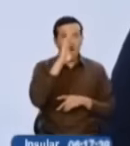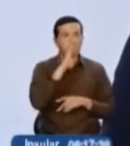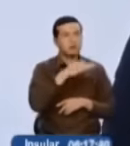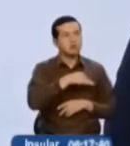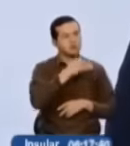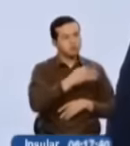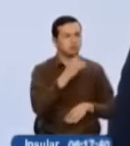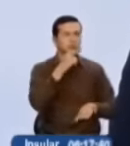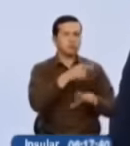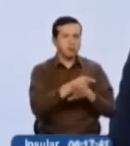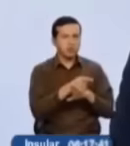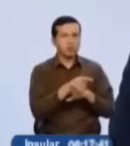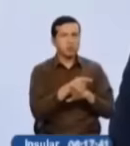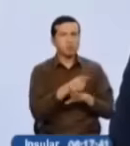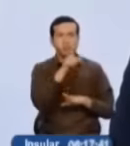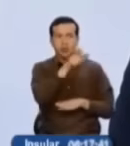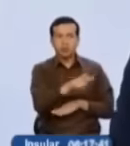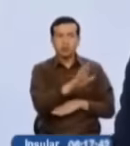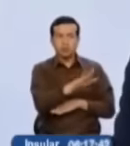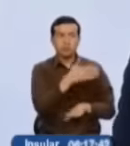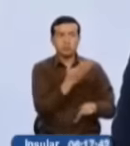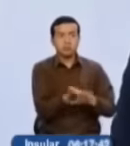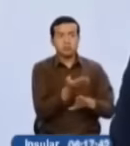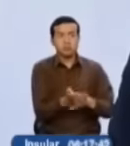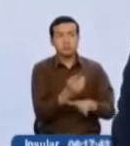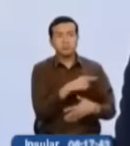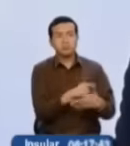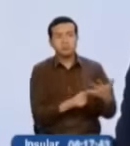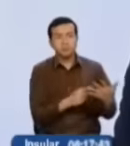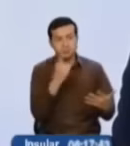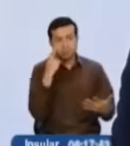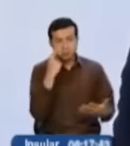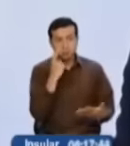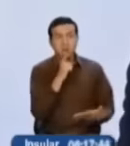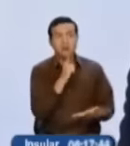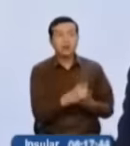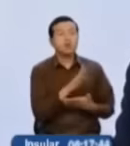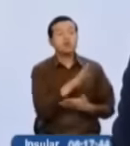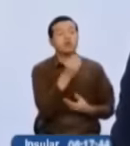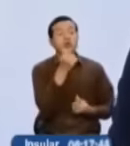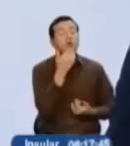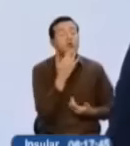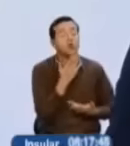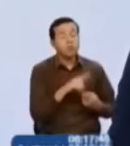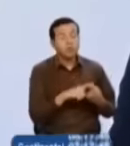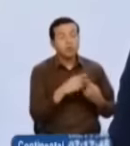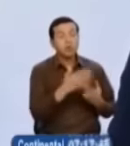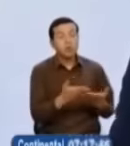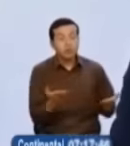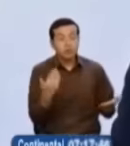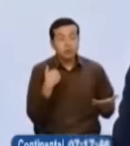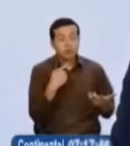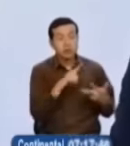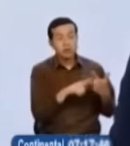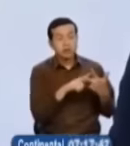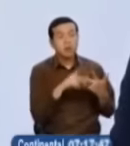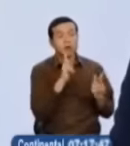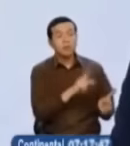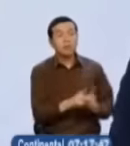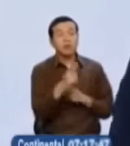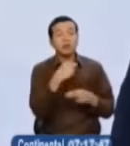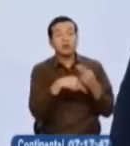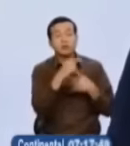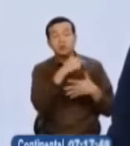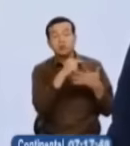de exigir incluso que el cliente presente información o compruebe de dónde vienen sus ingresos, si tiene bienes, que tenga planes de